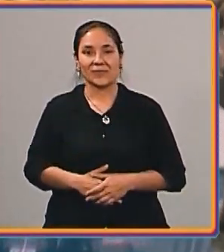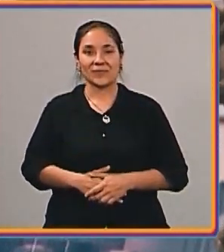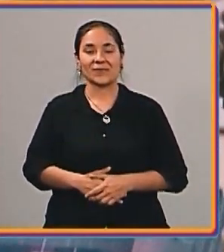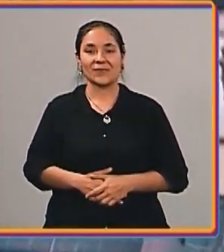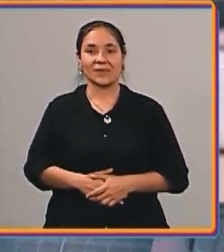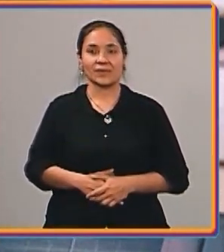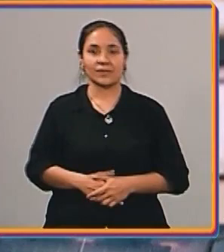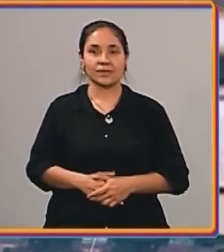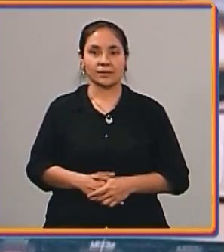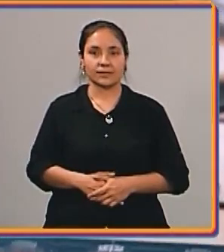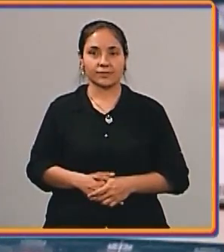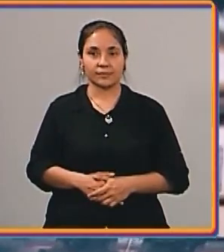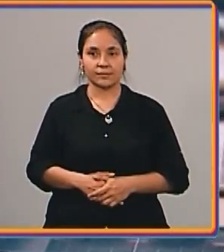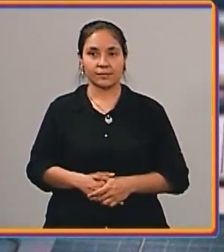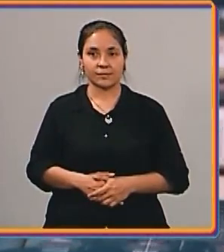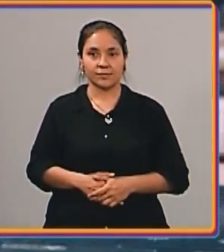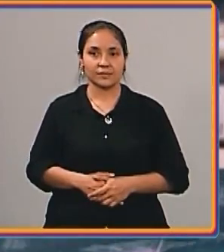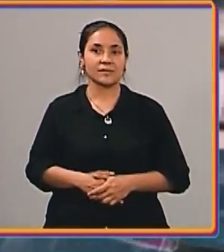Doom.